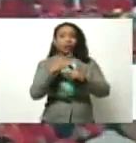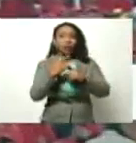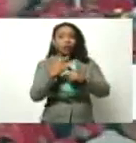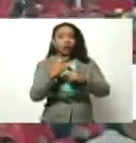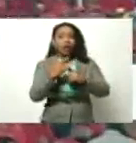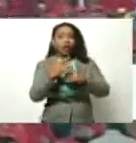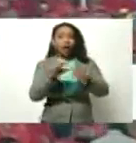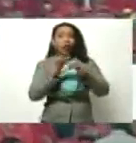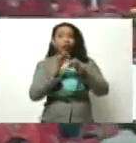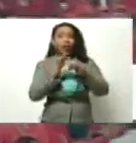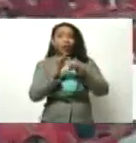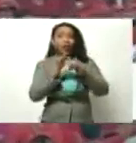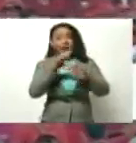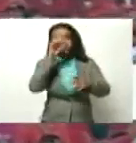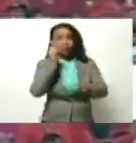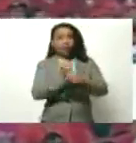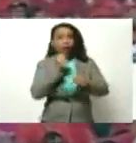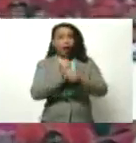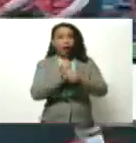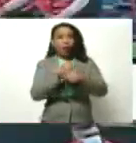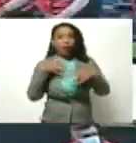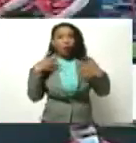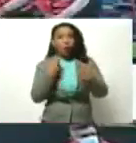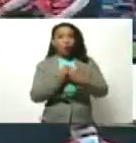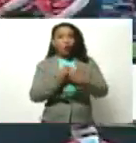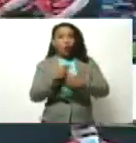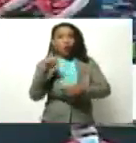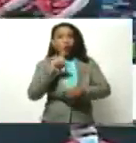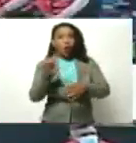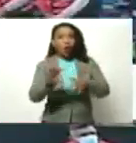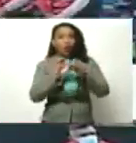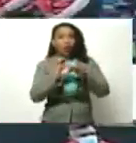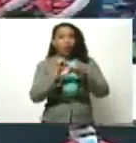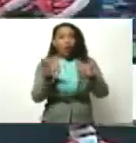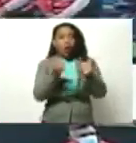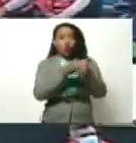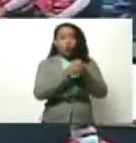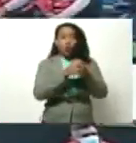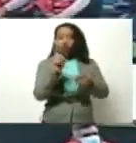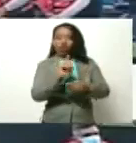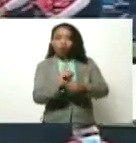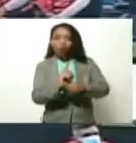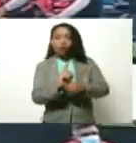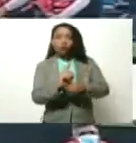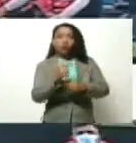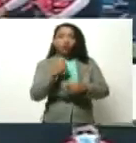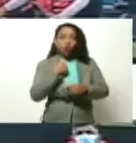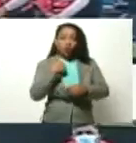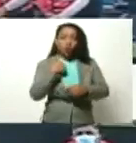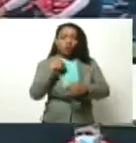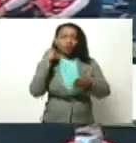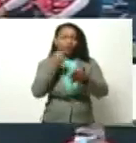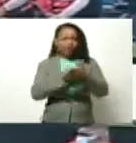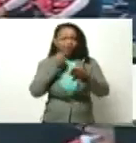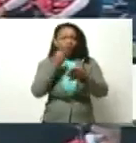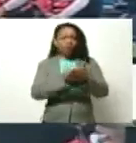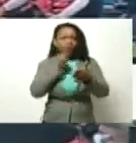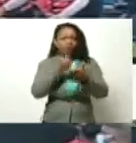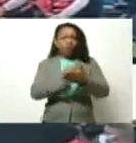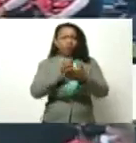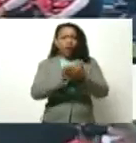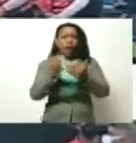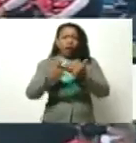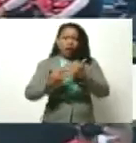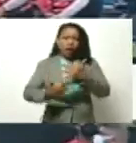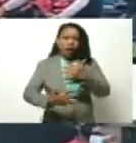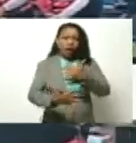la unidad en el trabajo colectivo no la unidad de grupo he sido insistente en esto a